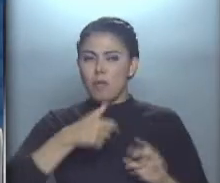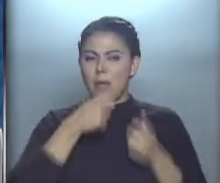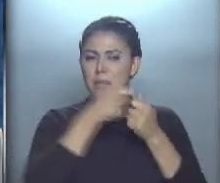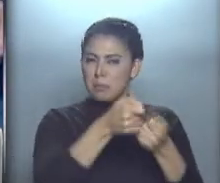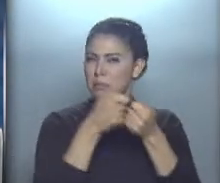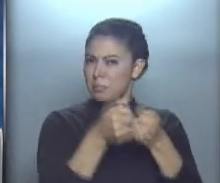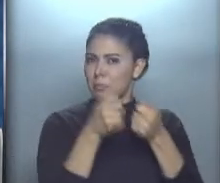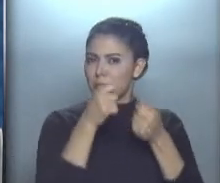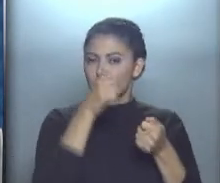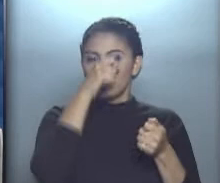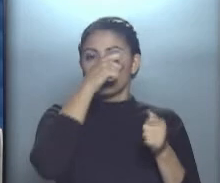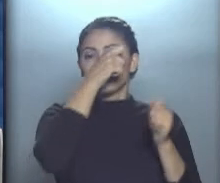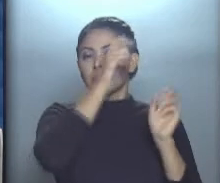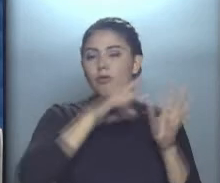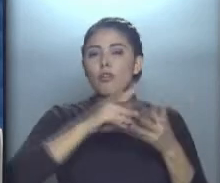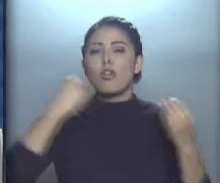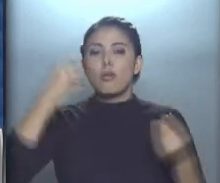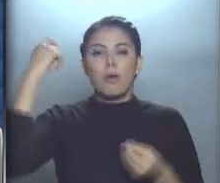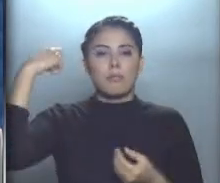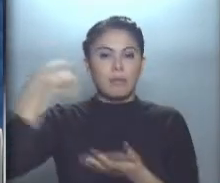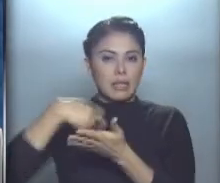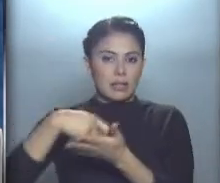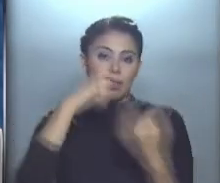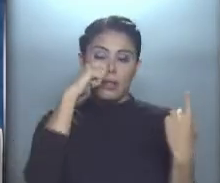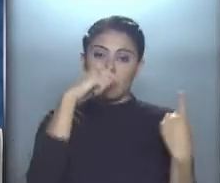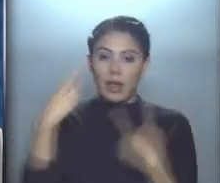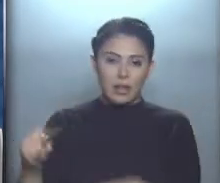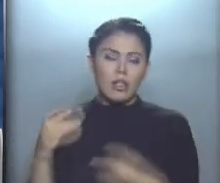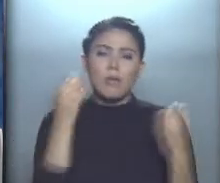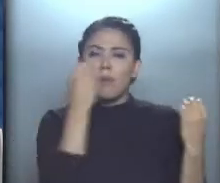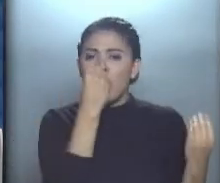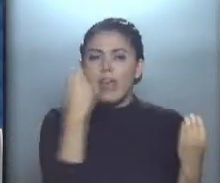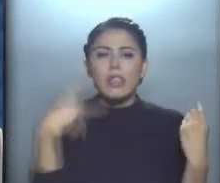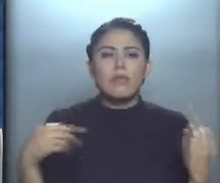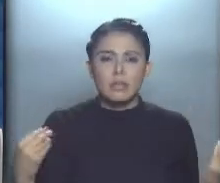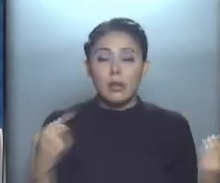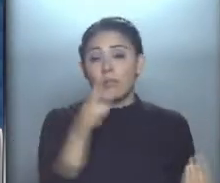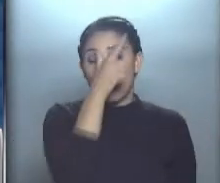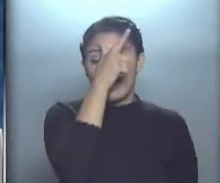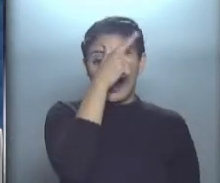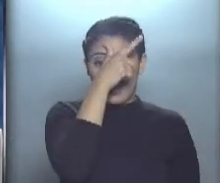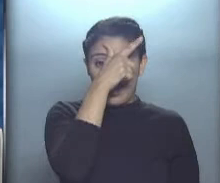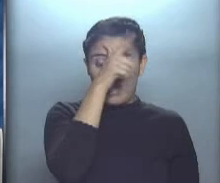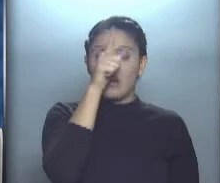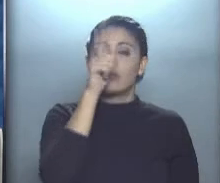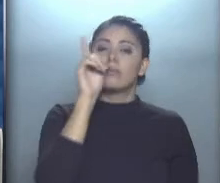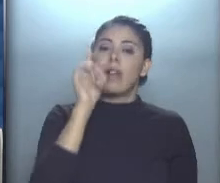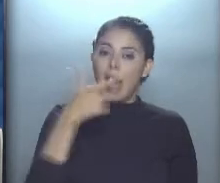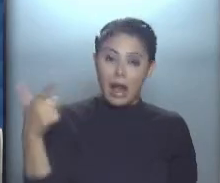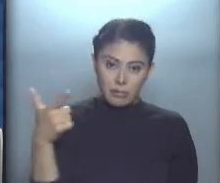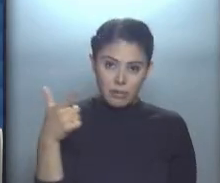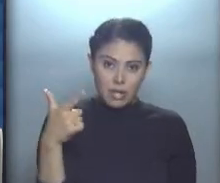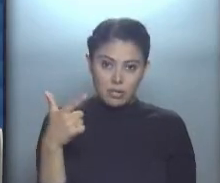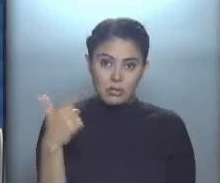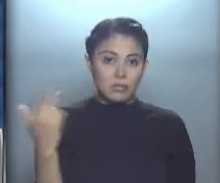extorsiva mecanismos de financiamiento absolutamente distintos. ¿Por qué? Porque la policía, aparte de portar armas y